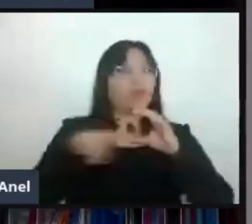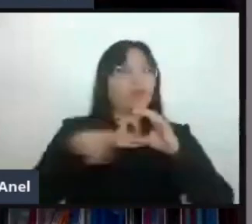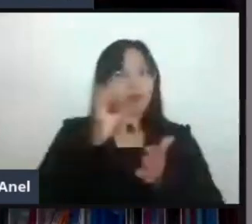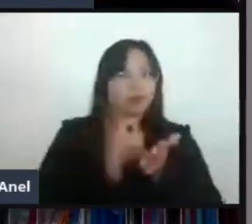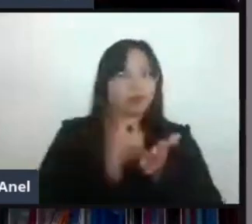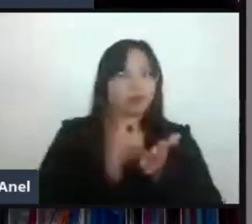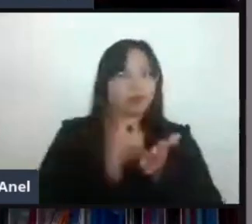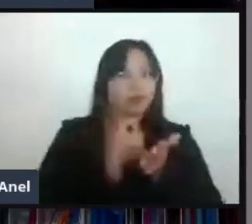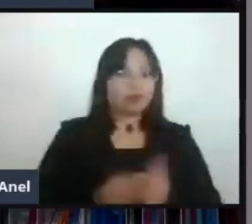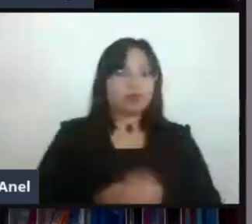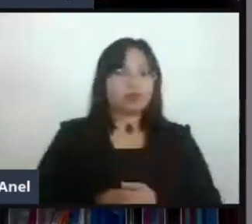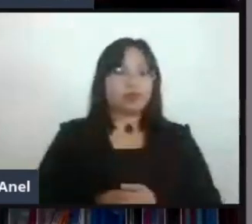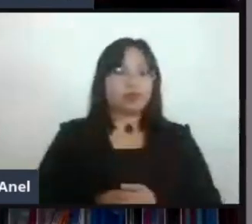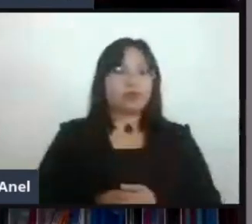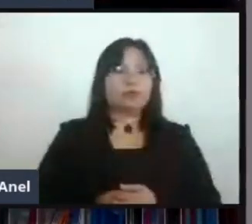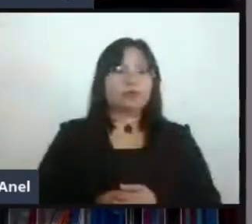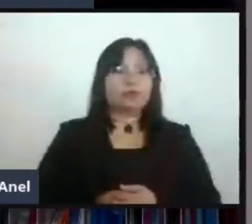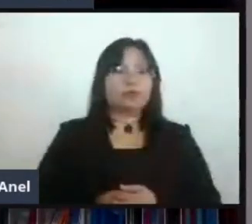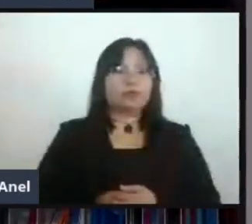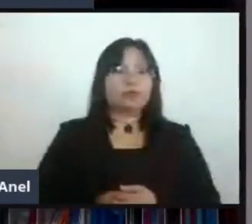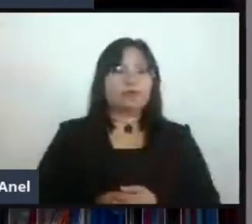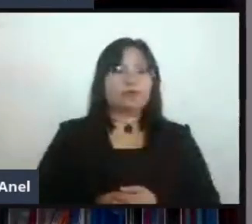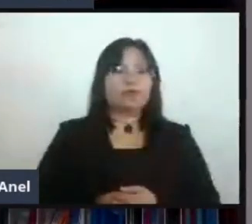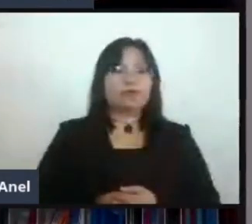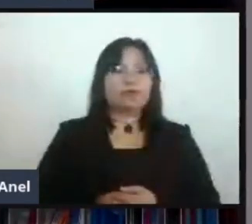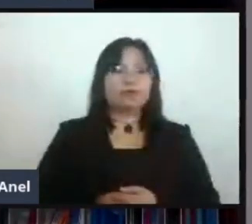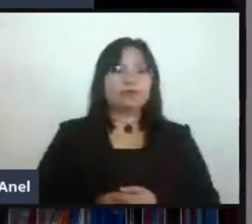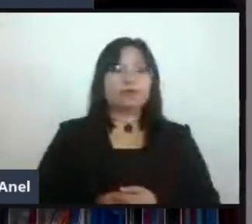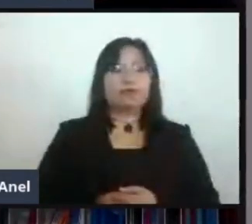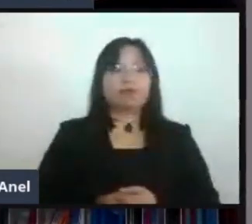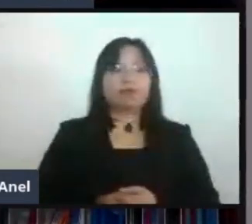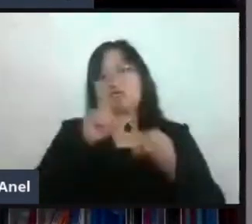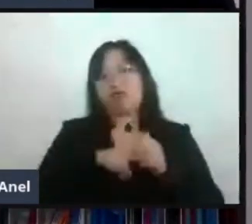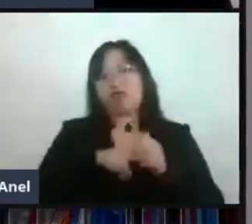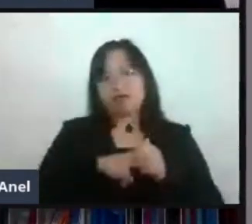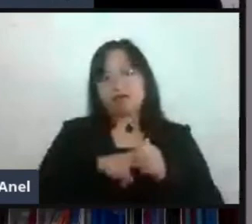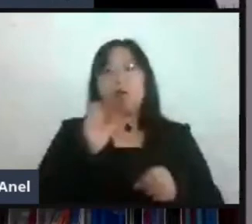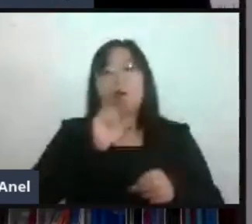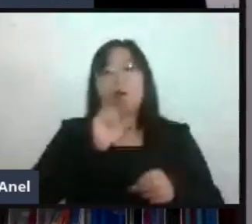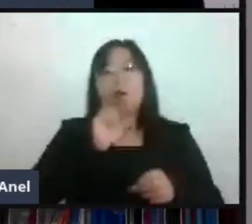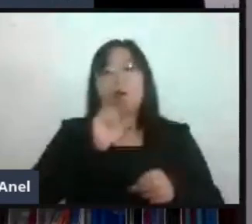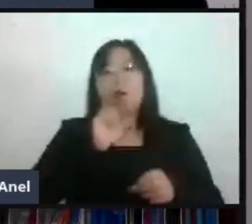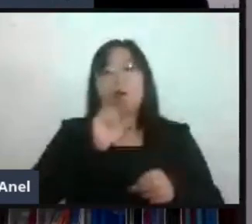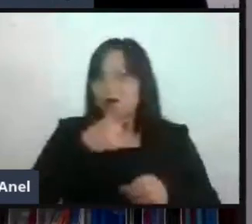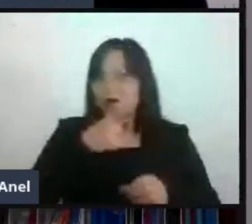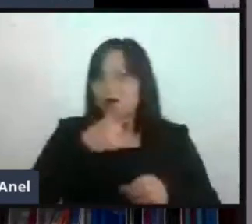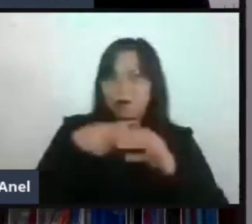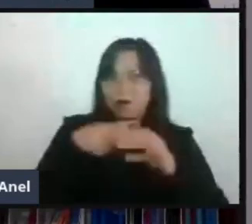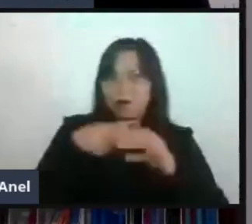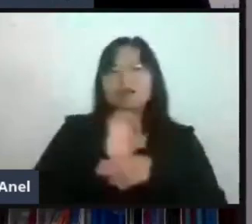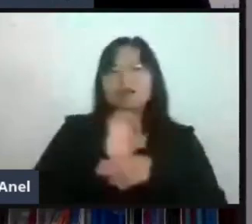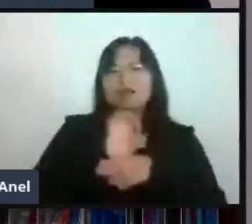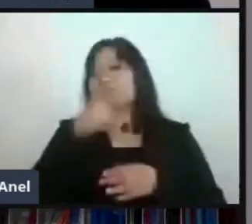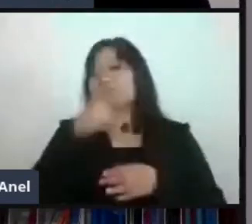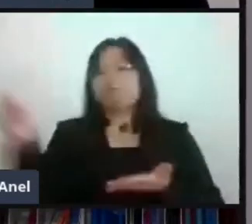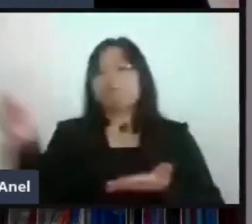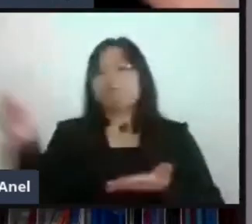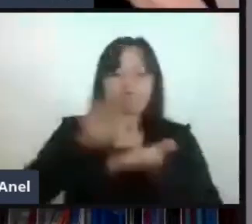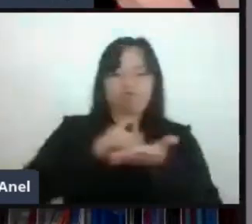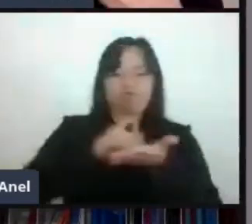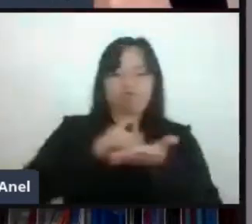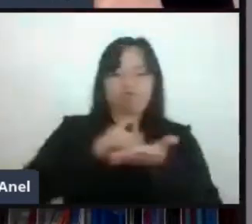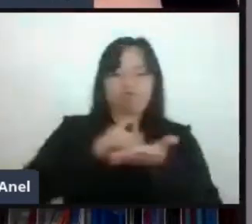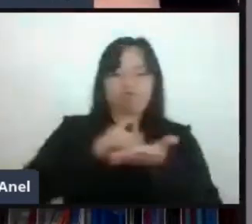enviar por correo electrónico. Si tú tienes el correo electrónico de las personas, pues se los pones por aquí. Si tú